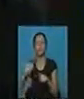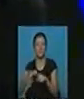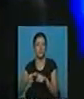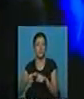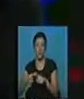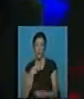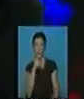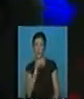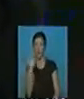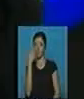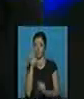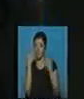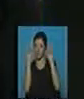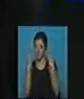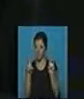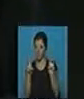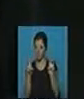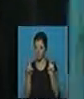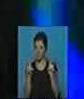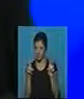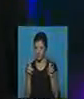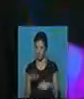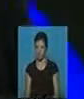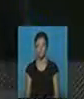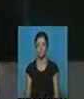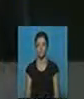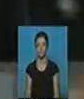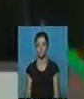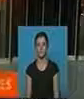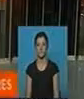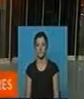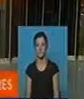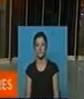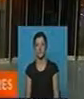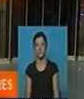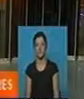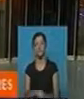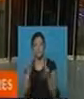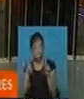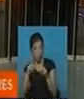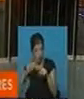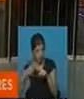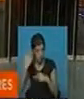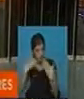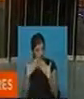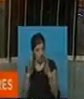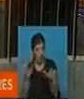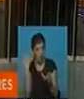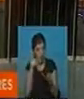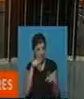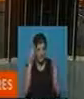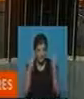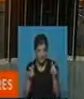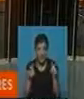animan ni siquiera a plantearlo, ni siquiera aquellos políticos son más outsiders han puesto en discusión este tema, por lo menos la cantidad de armas